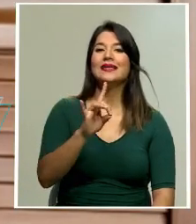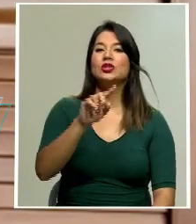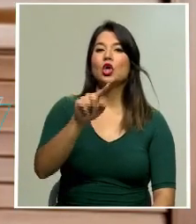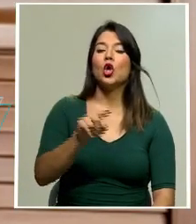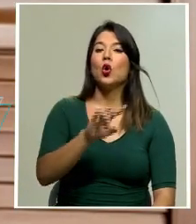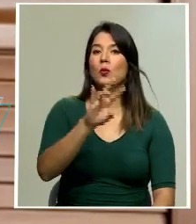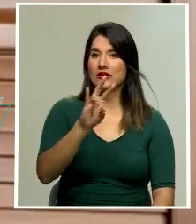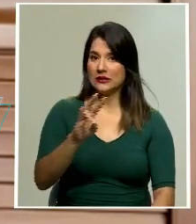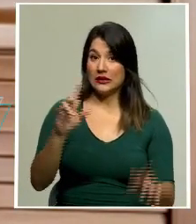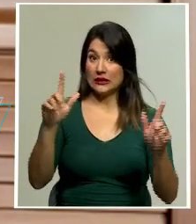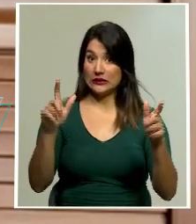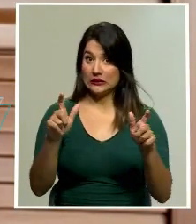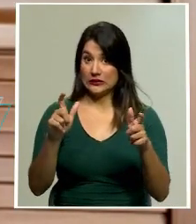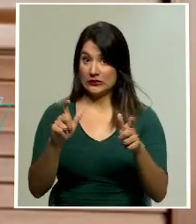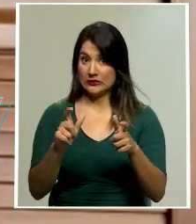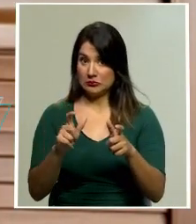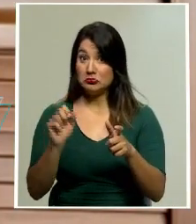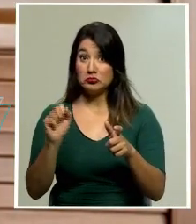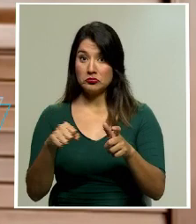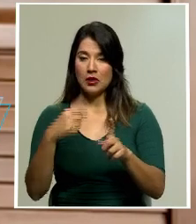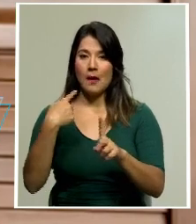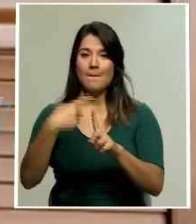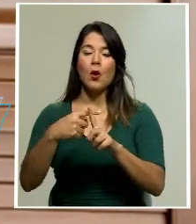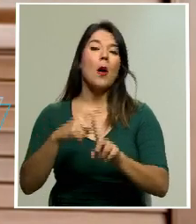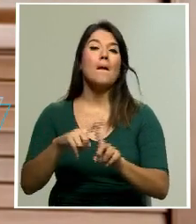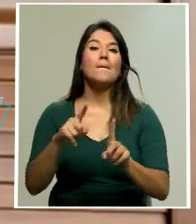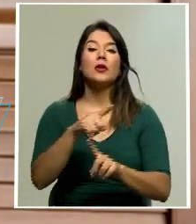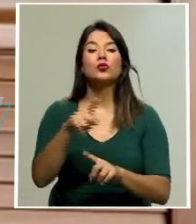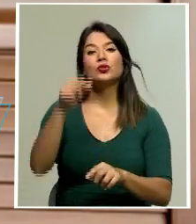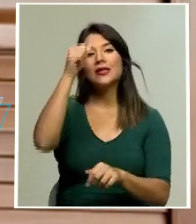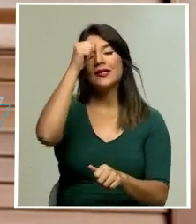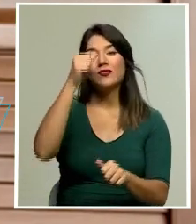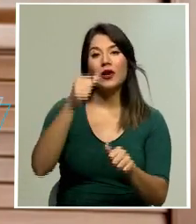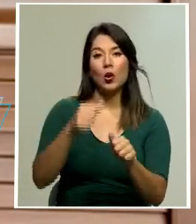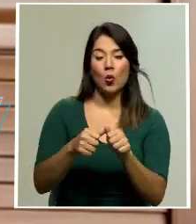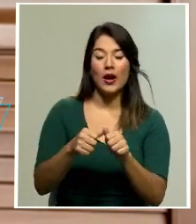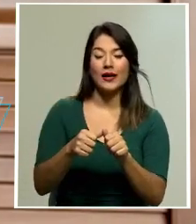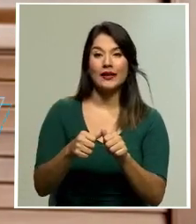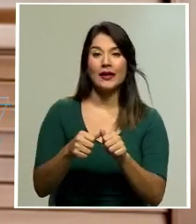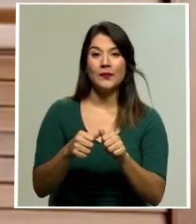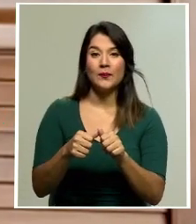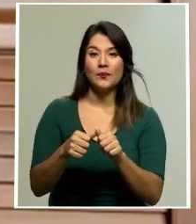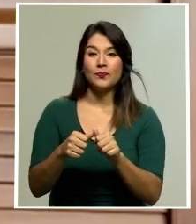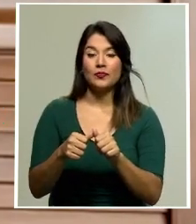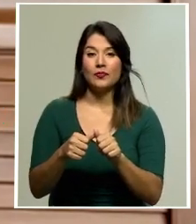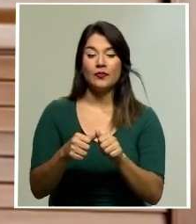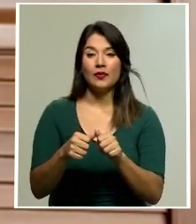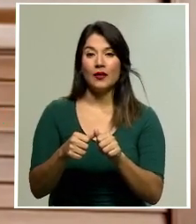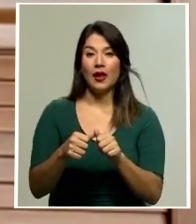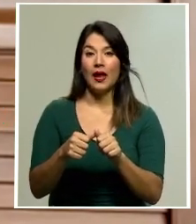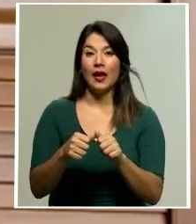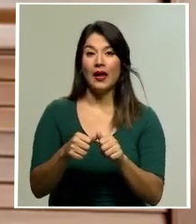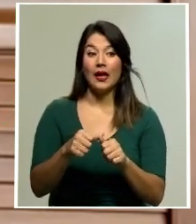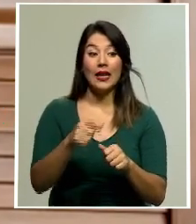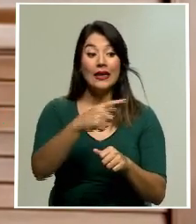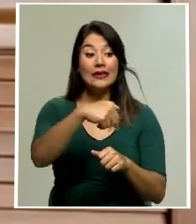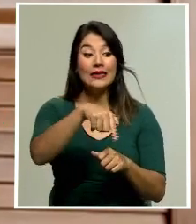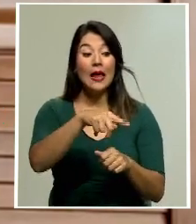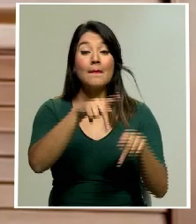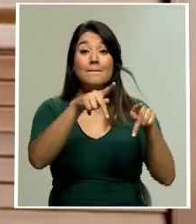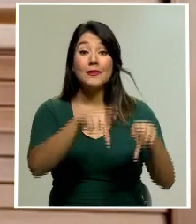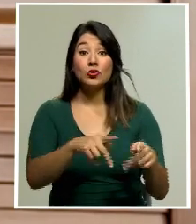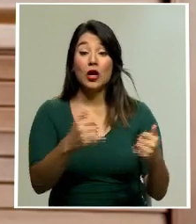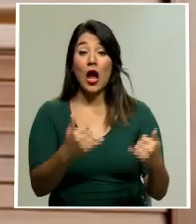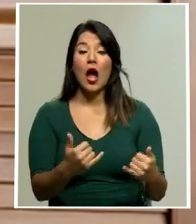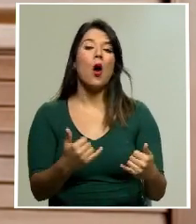esto es positivo, pero recordemos que la ocupación, que estaba en el 49%,